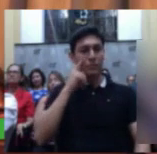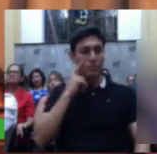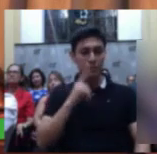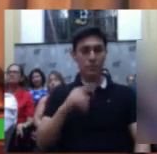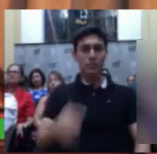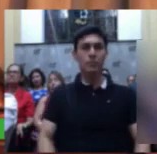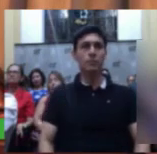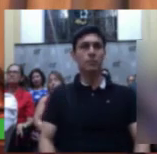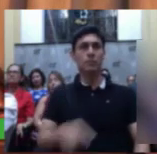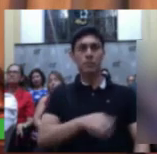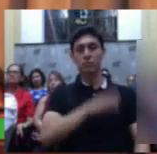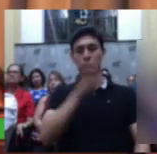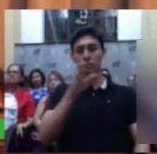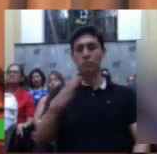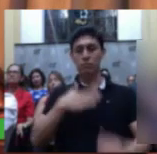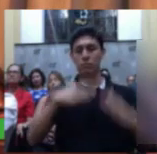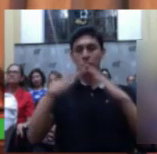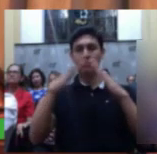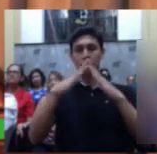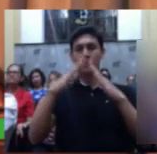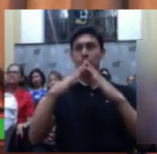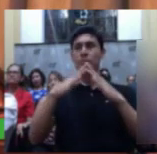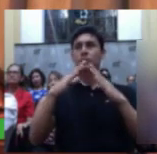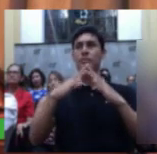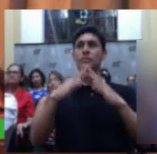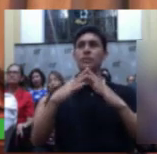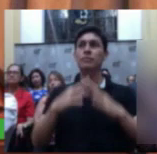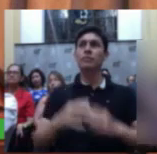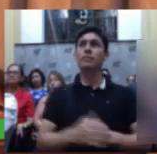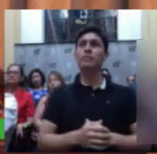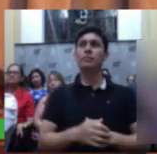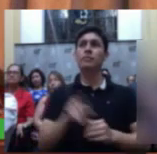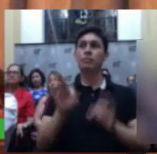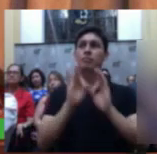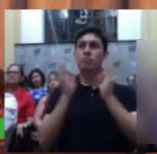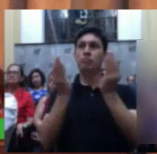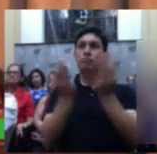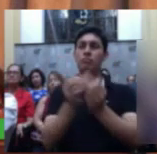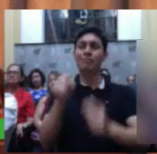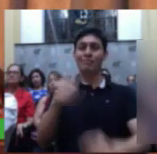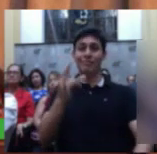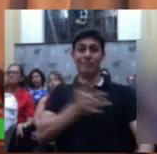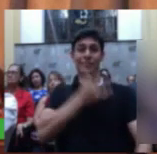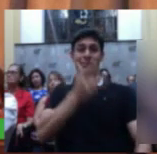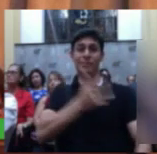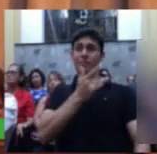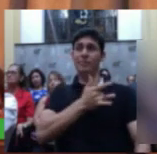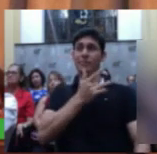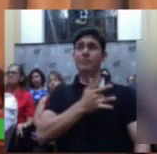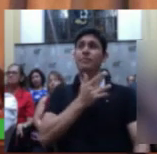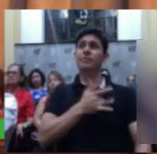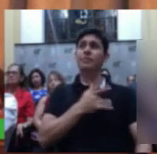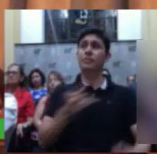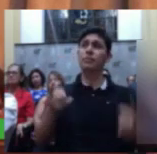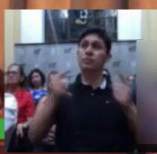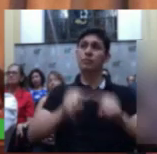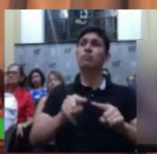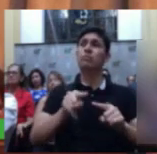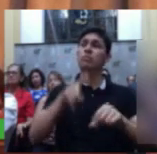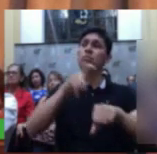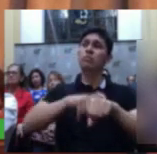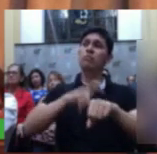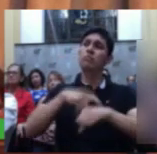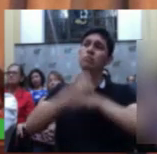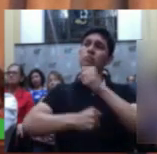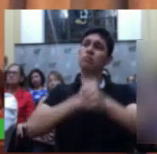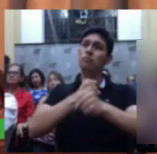casa intenso júbilo familiar. Es el presentimiento de que con el correr de los años ese